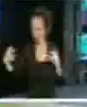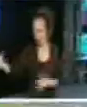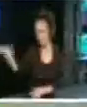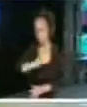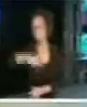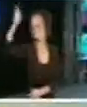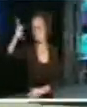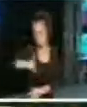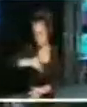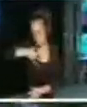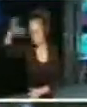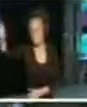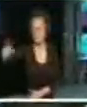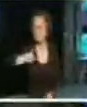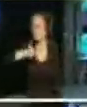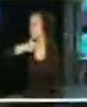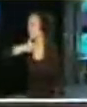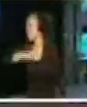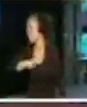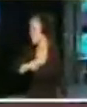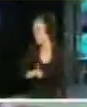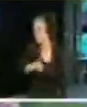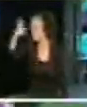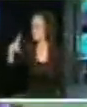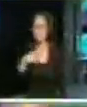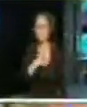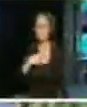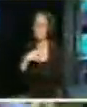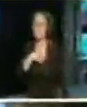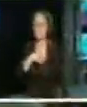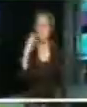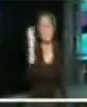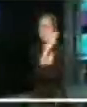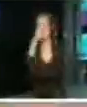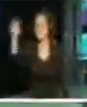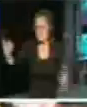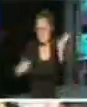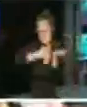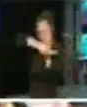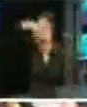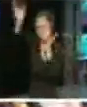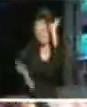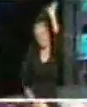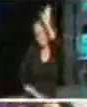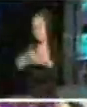mamar. No aguanto más, coalición canaria, mándense a